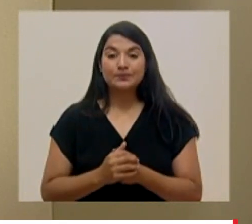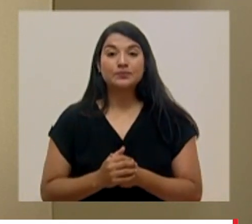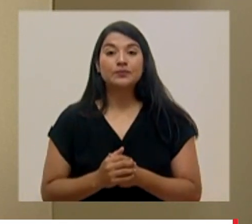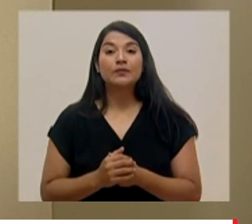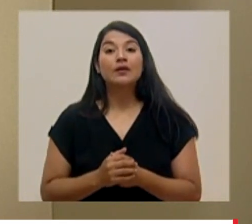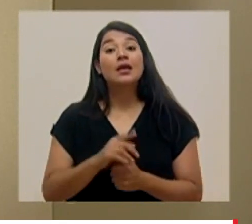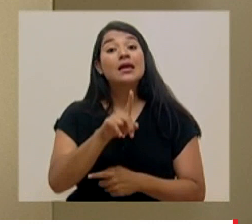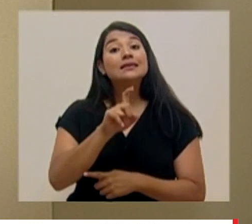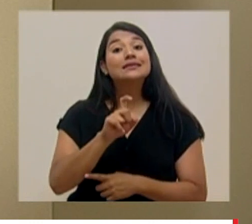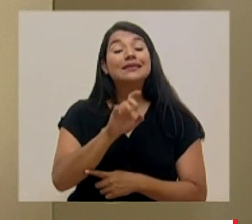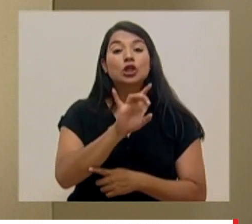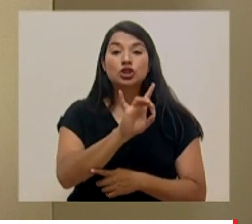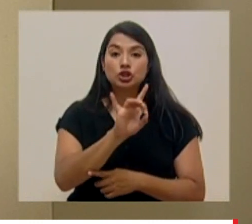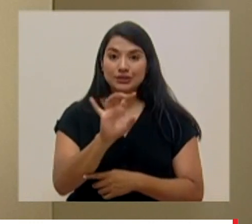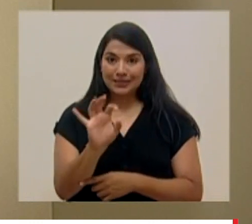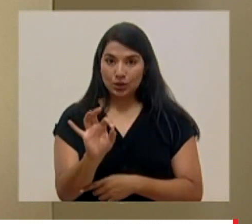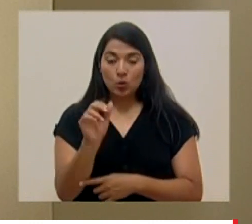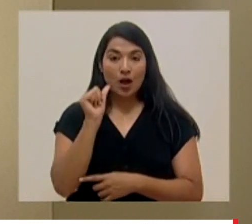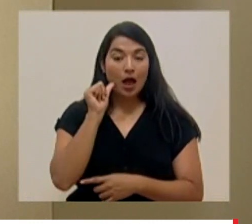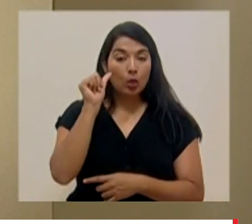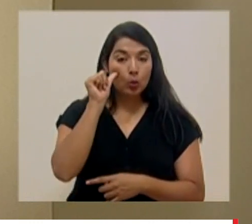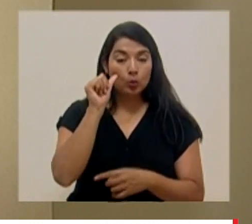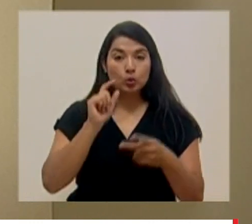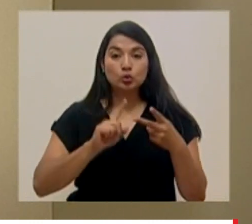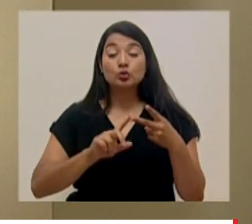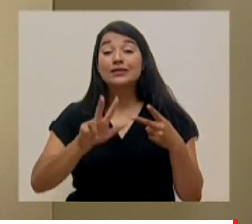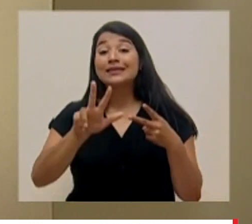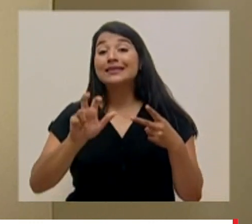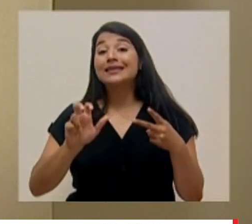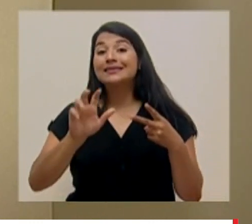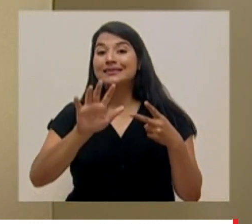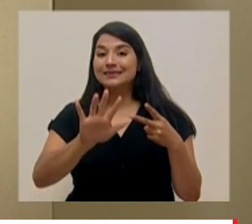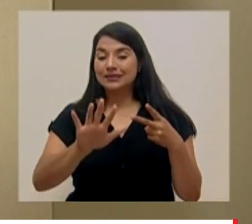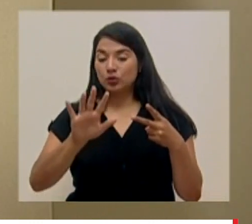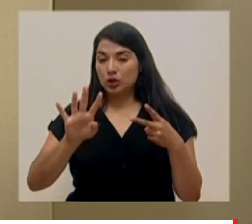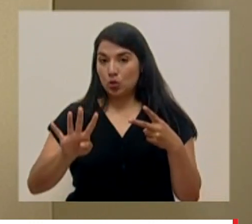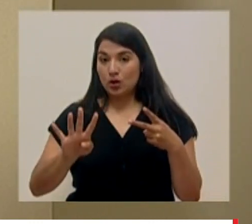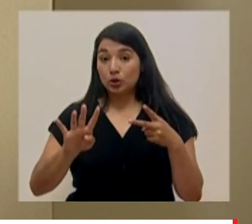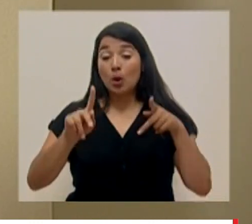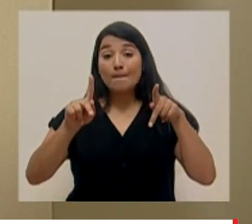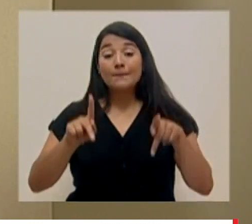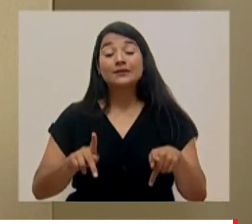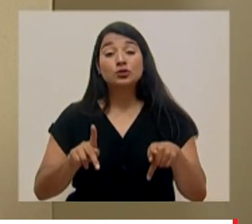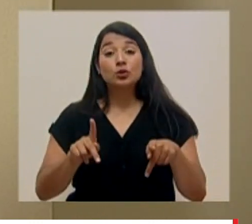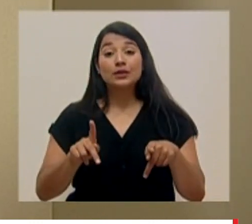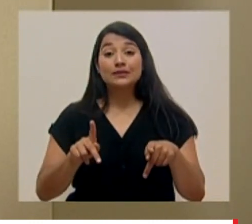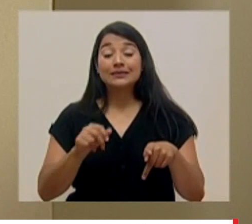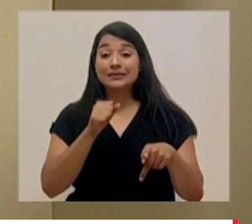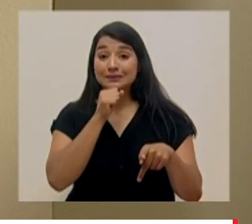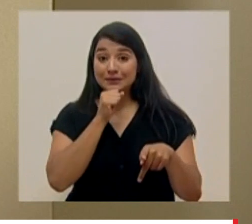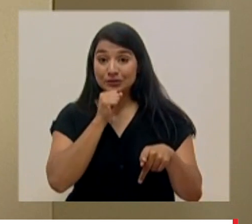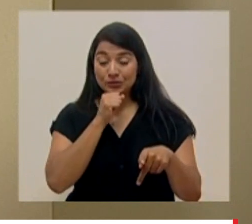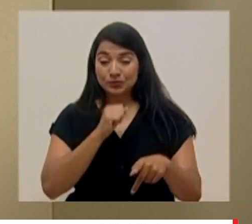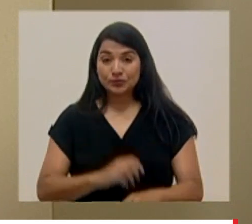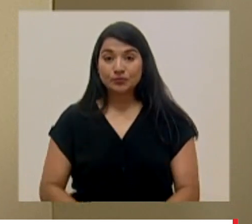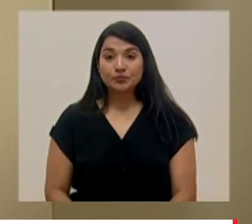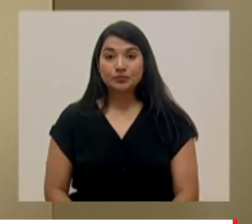siendo 189 adultos y 354 personas